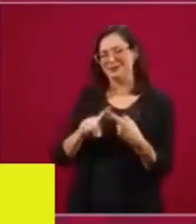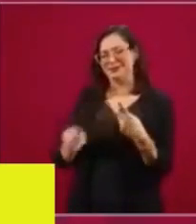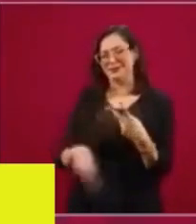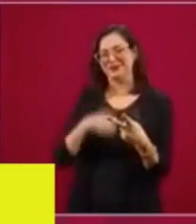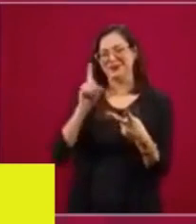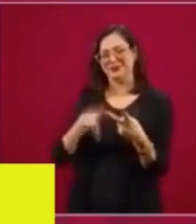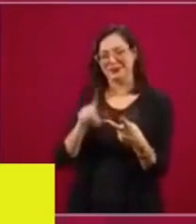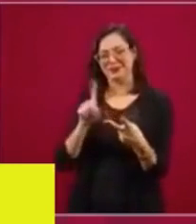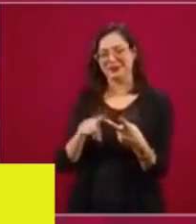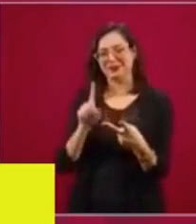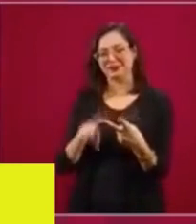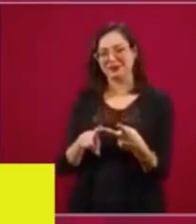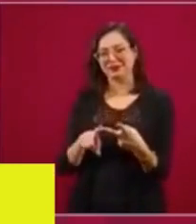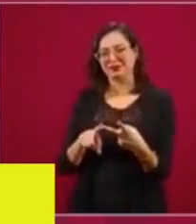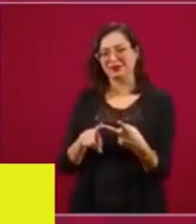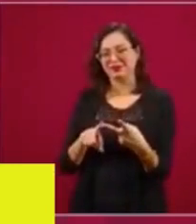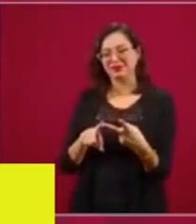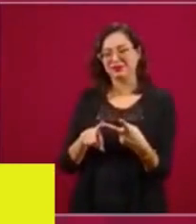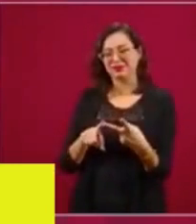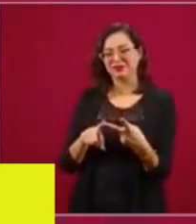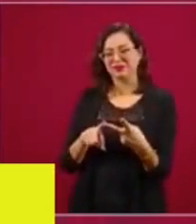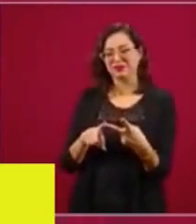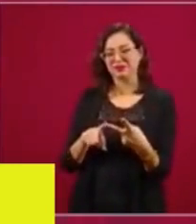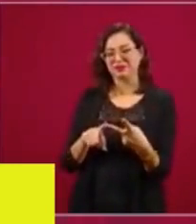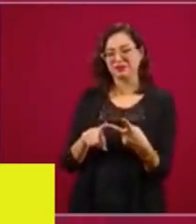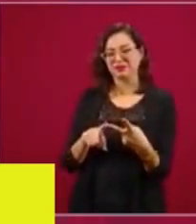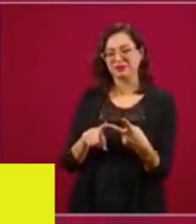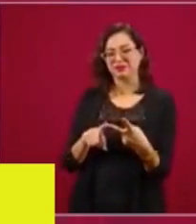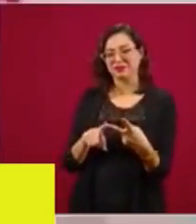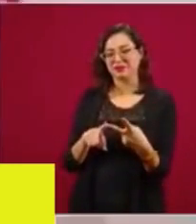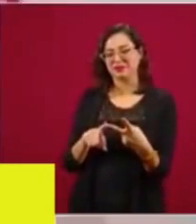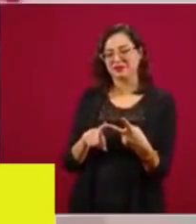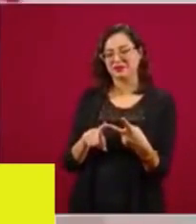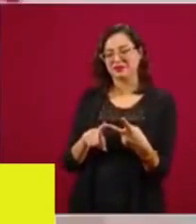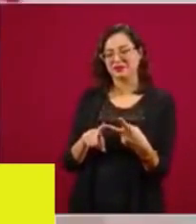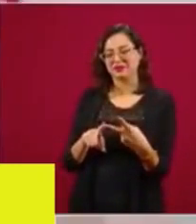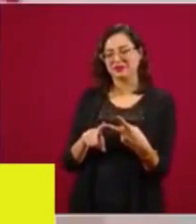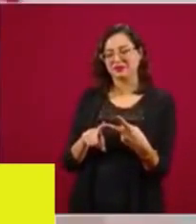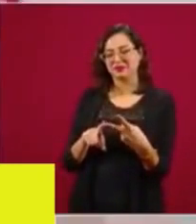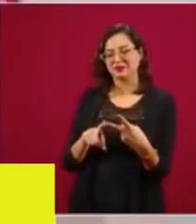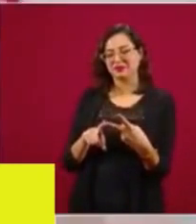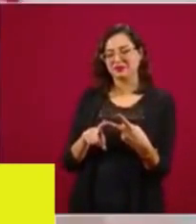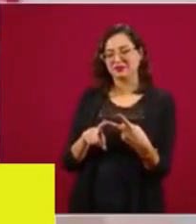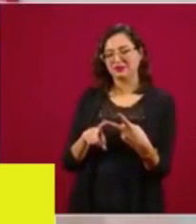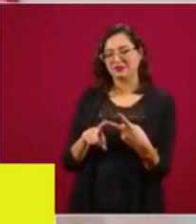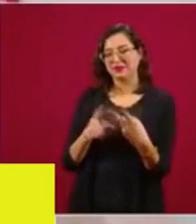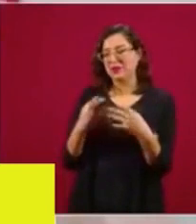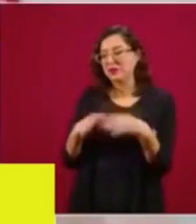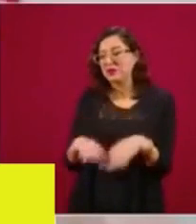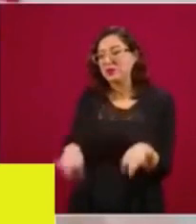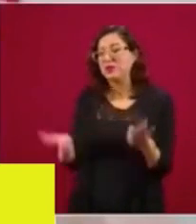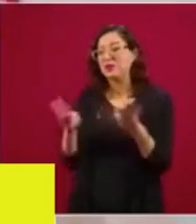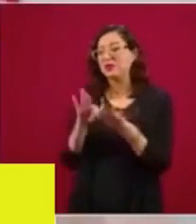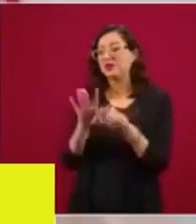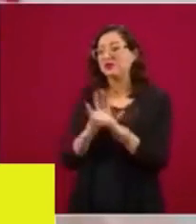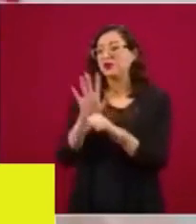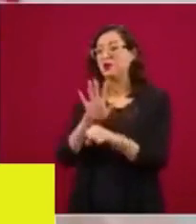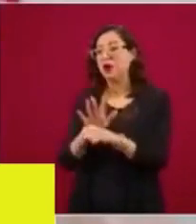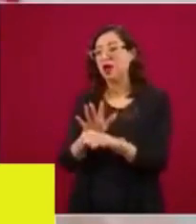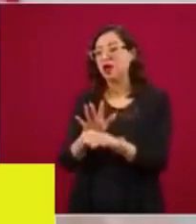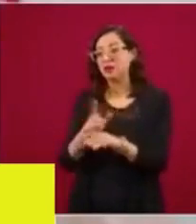acuérdense que queremos también… que no se queden sin medicinas y sin médicos los